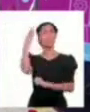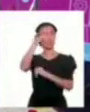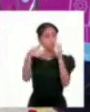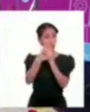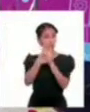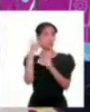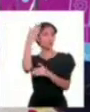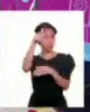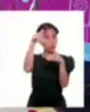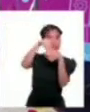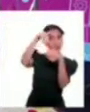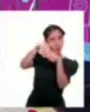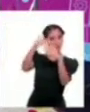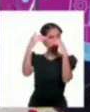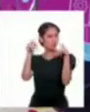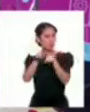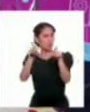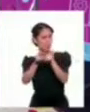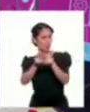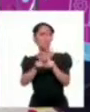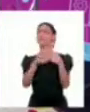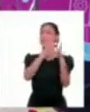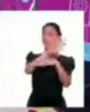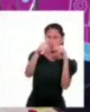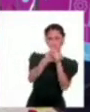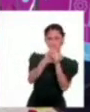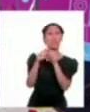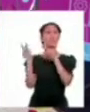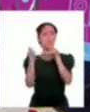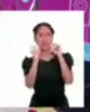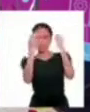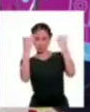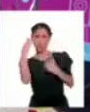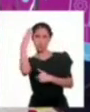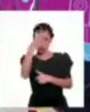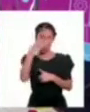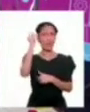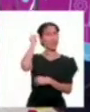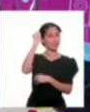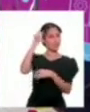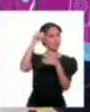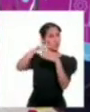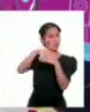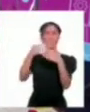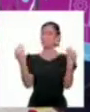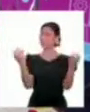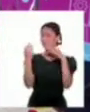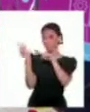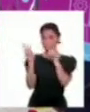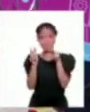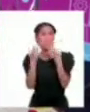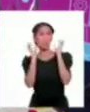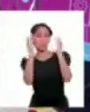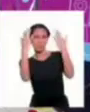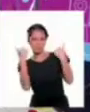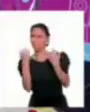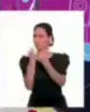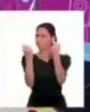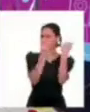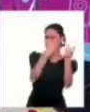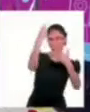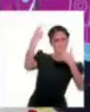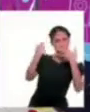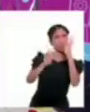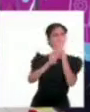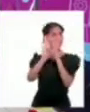importantes de nuestro país y conseguir que se reconociera nuestro derecho al voto. Como puedes ver, las mujeres hemos aportado mucho